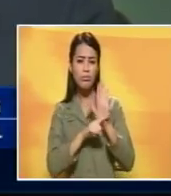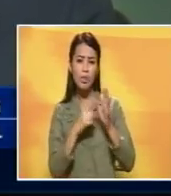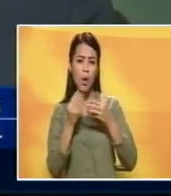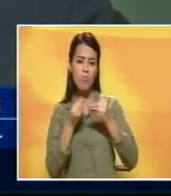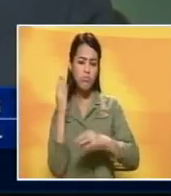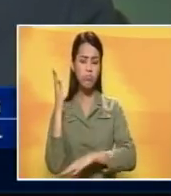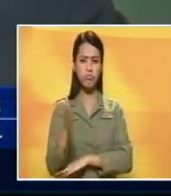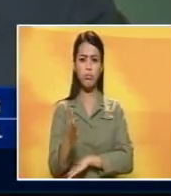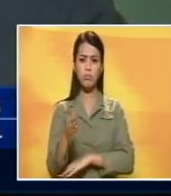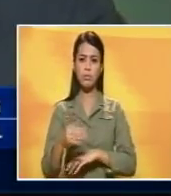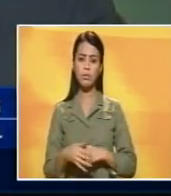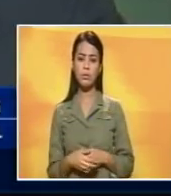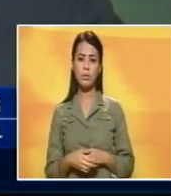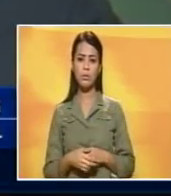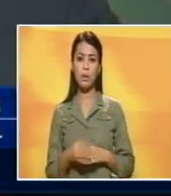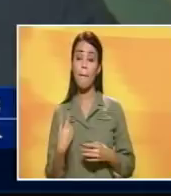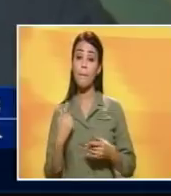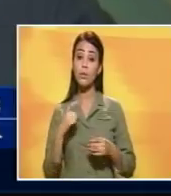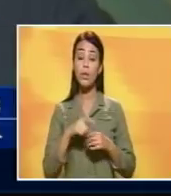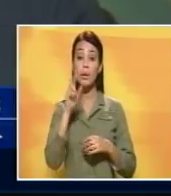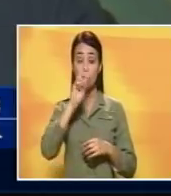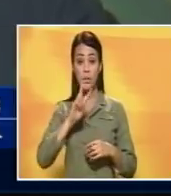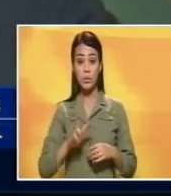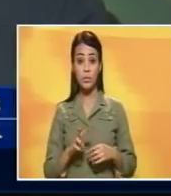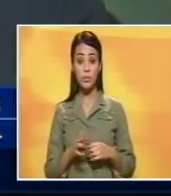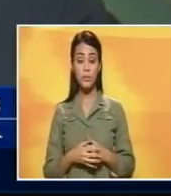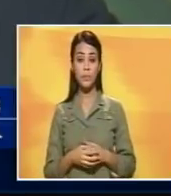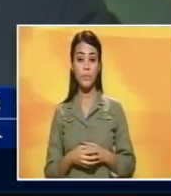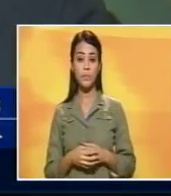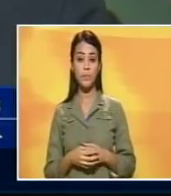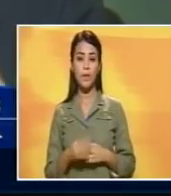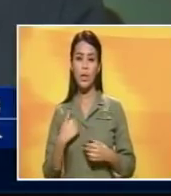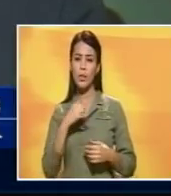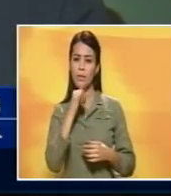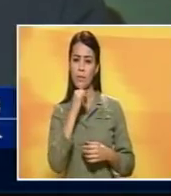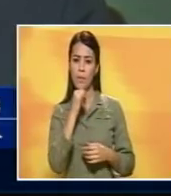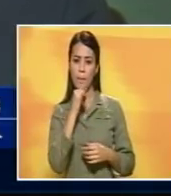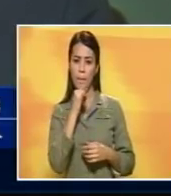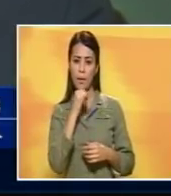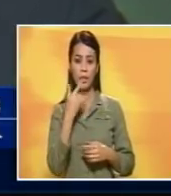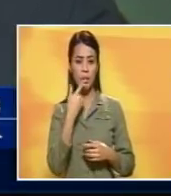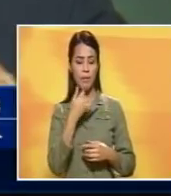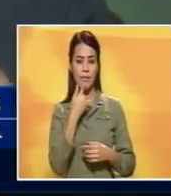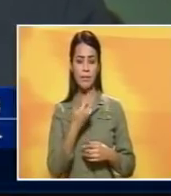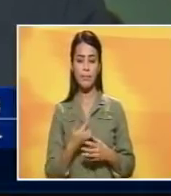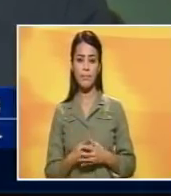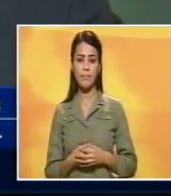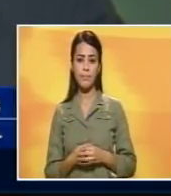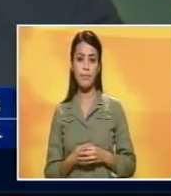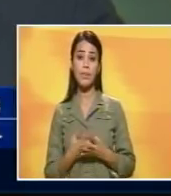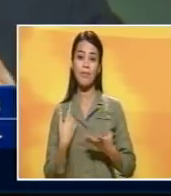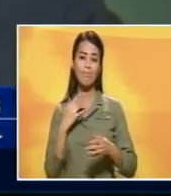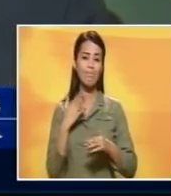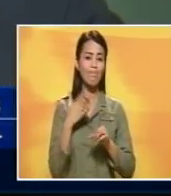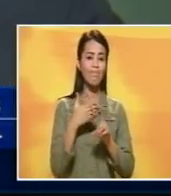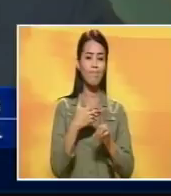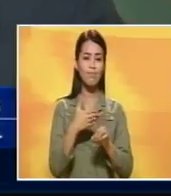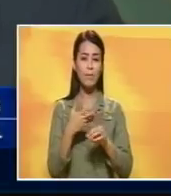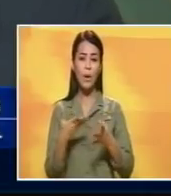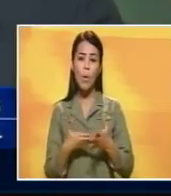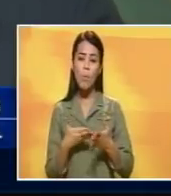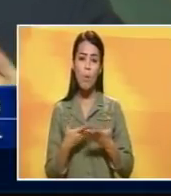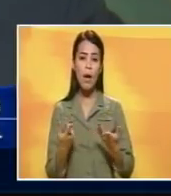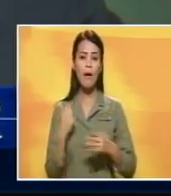sanciones. El pronunciamiento de Venezuela se debe a las recientes declaraciones que Dastis ofreciera, donde pidió presionar un poco